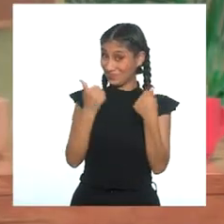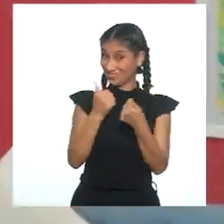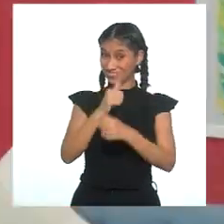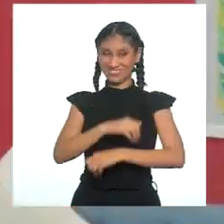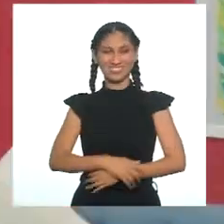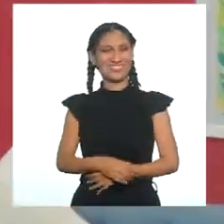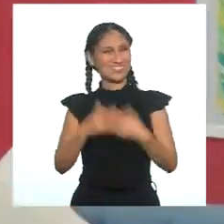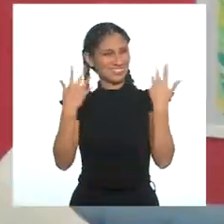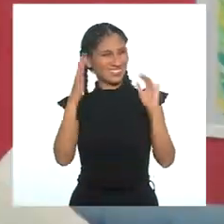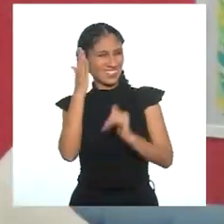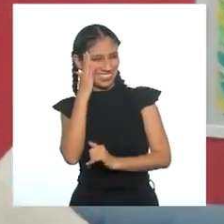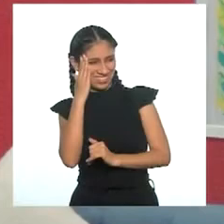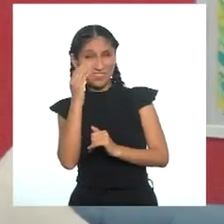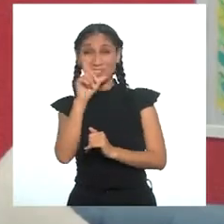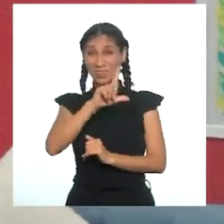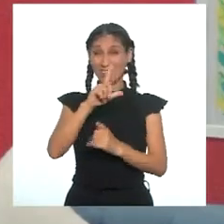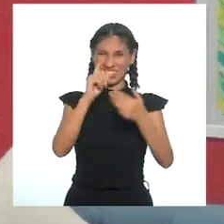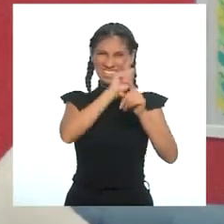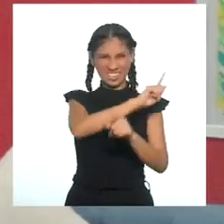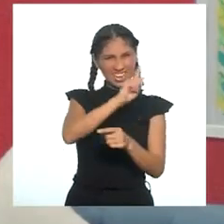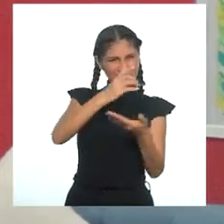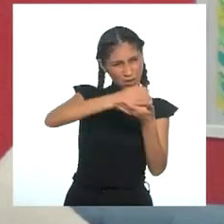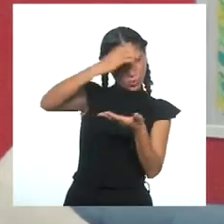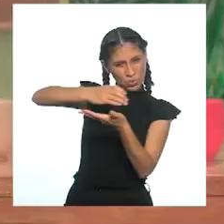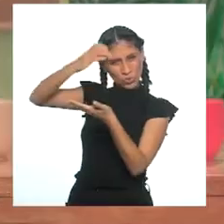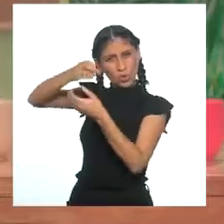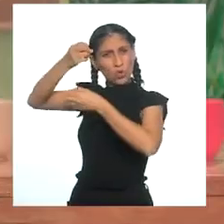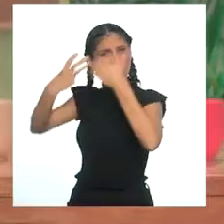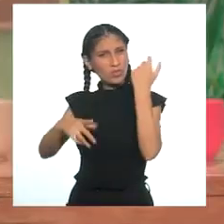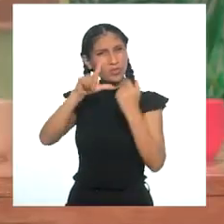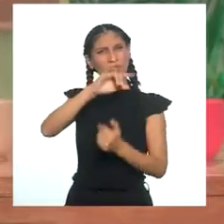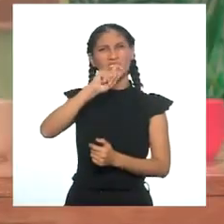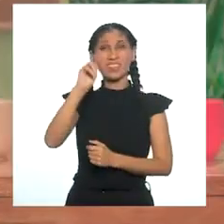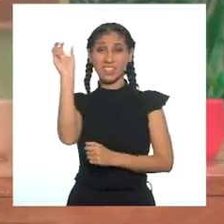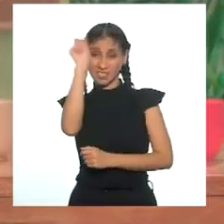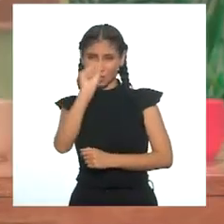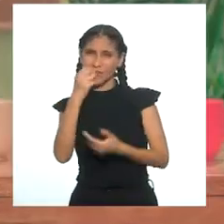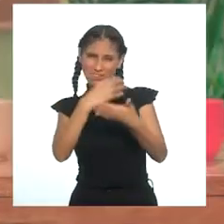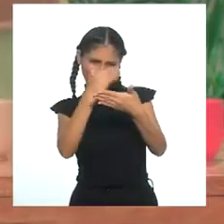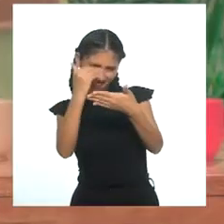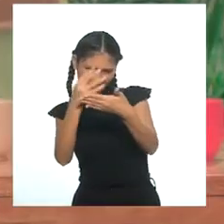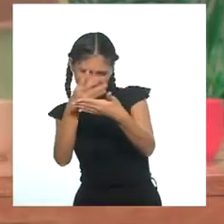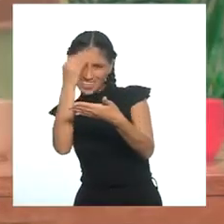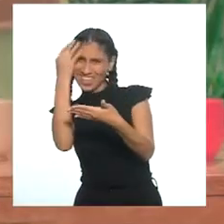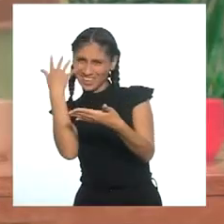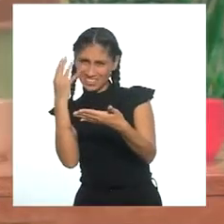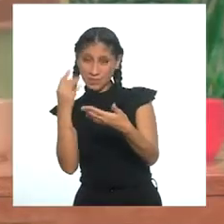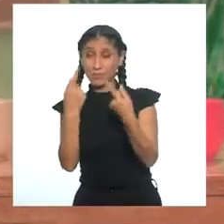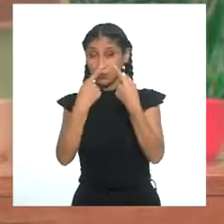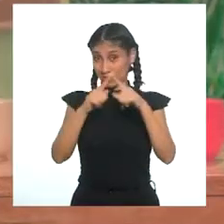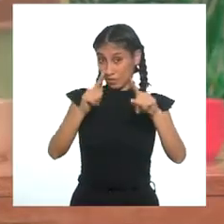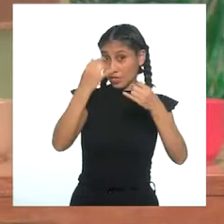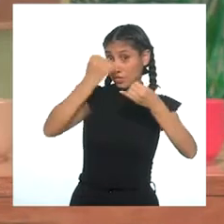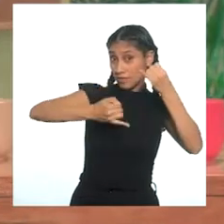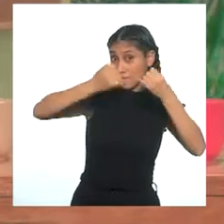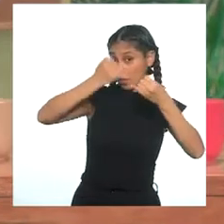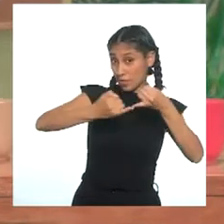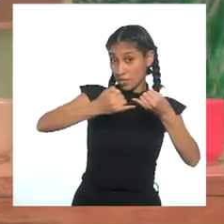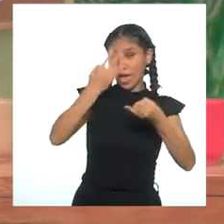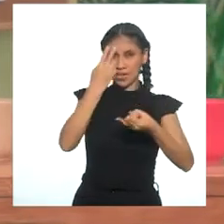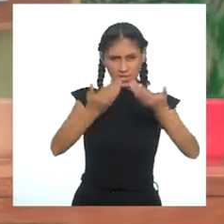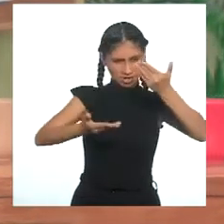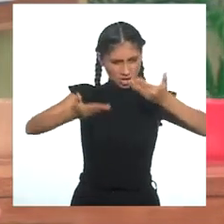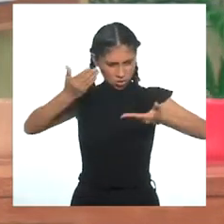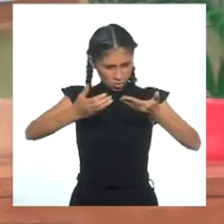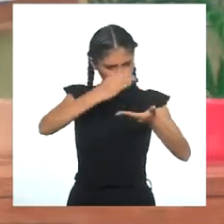Buena. Ya sabemos los litros que contiene cada recipiente. Finalmente, debemos calcular la cantidad de tazas, de vasos y